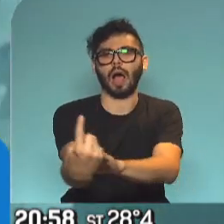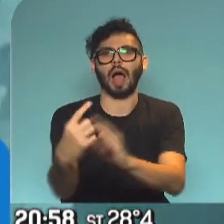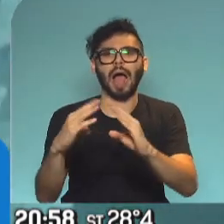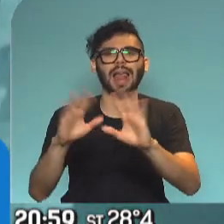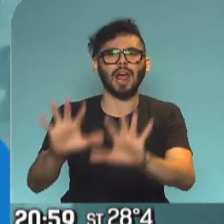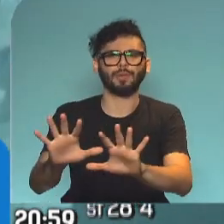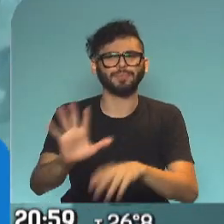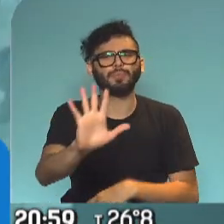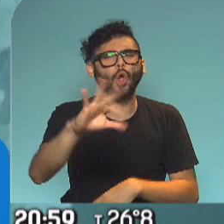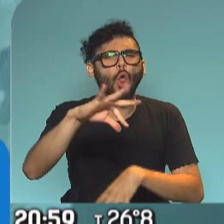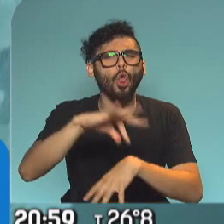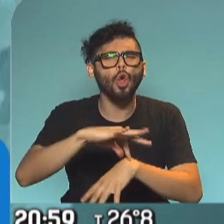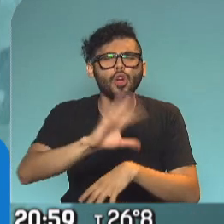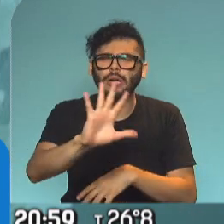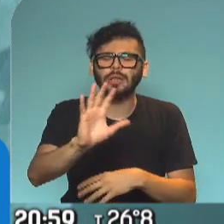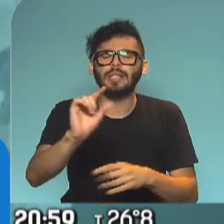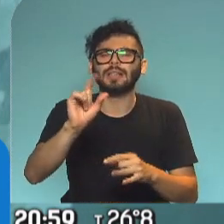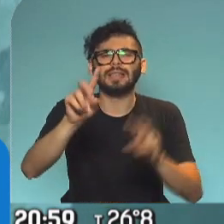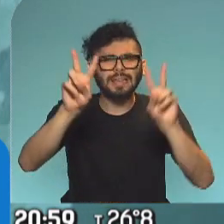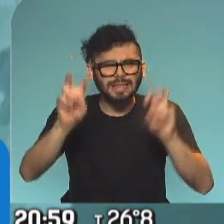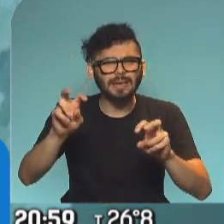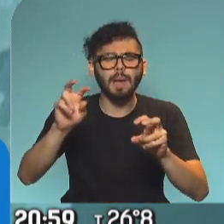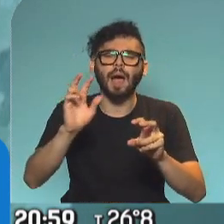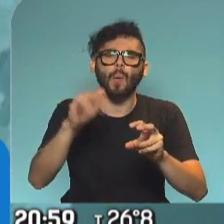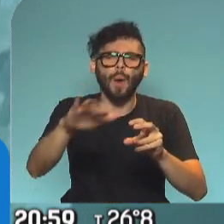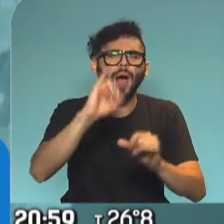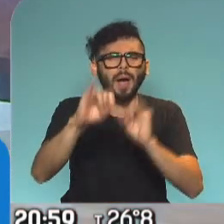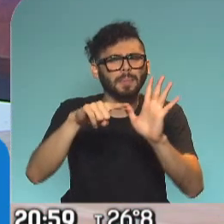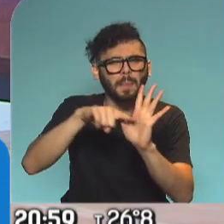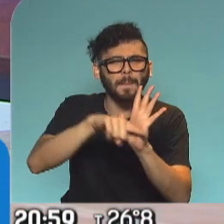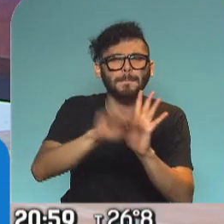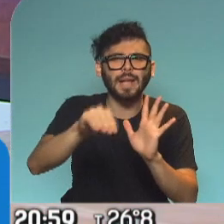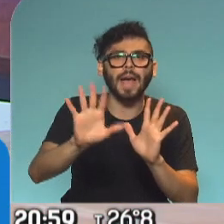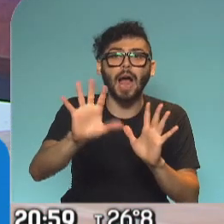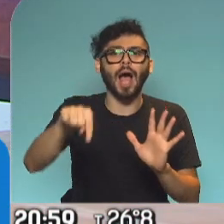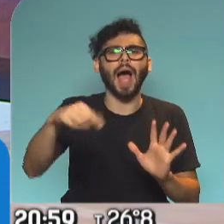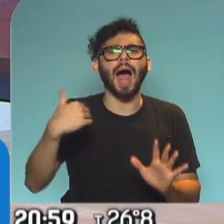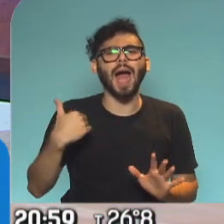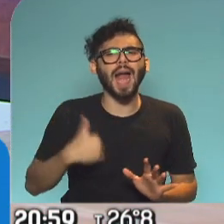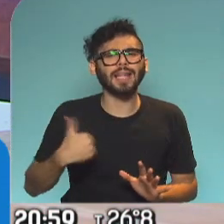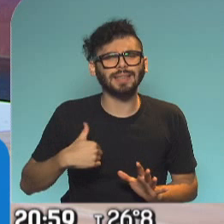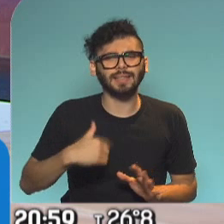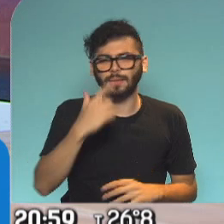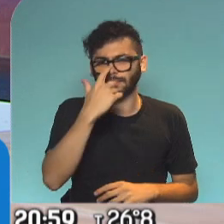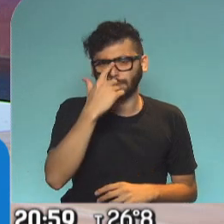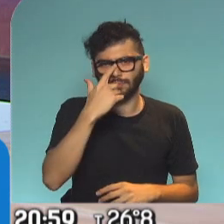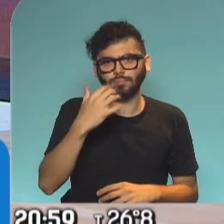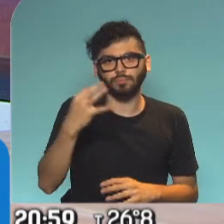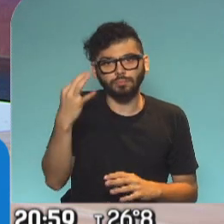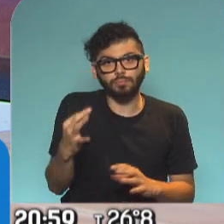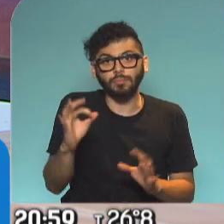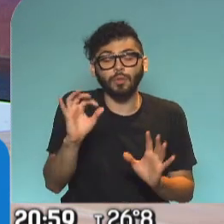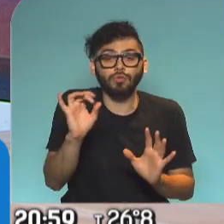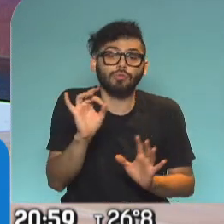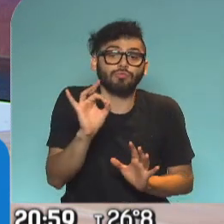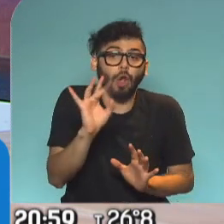Doctor, ya vamos a estar hablando de lo que tiene que ver con esta cepa y contando más detalles, pero por ahora en Argentina hablamos solamente de la primera cepa, si